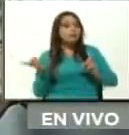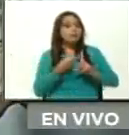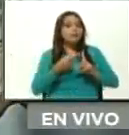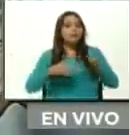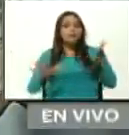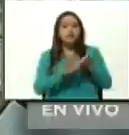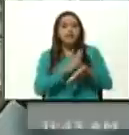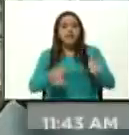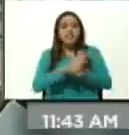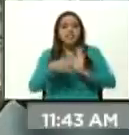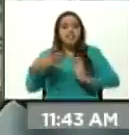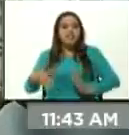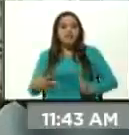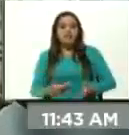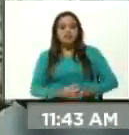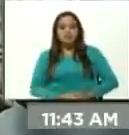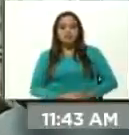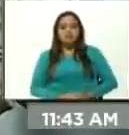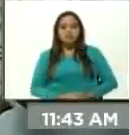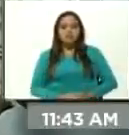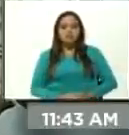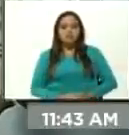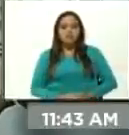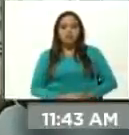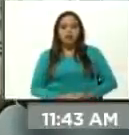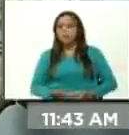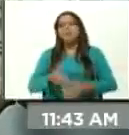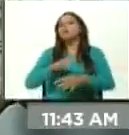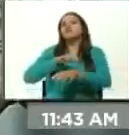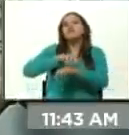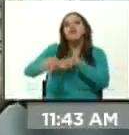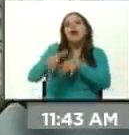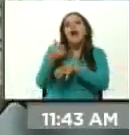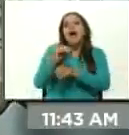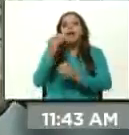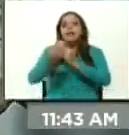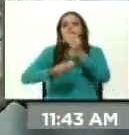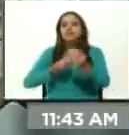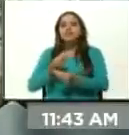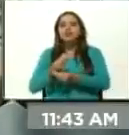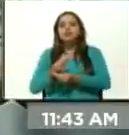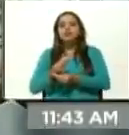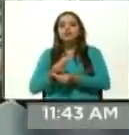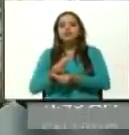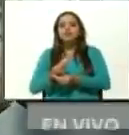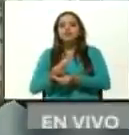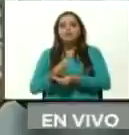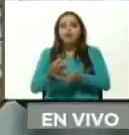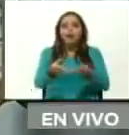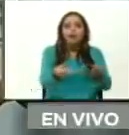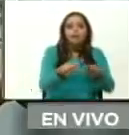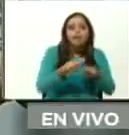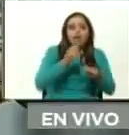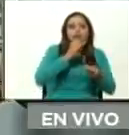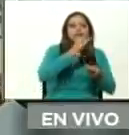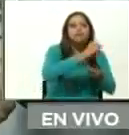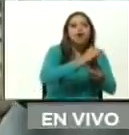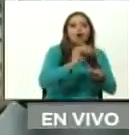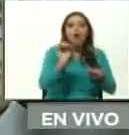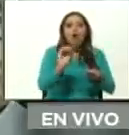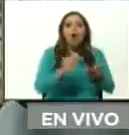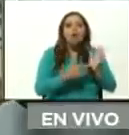derecho, sino la gran mayoría de ellas han sido obtenidas o expuestas